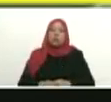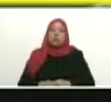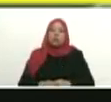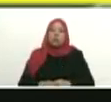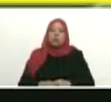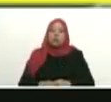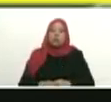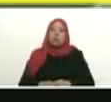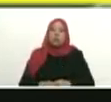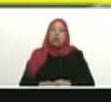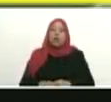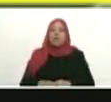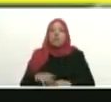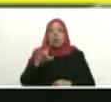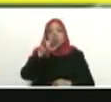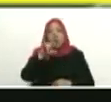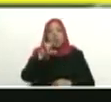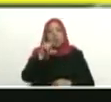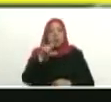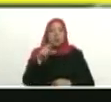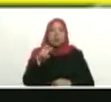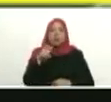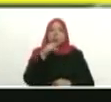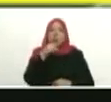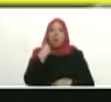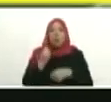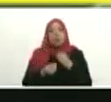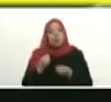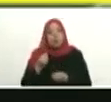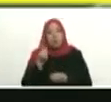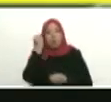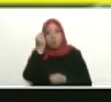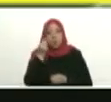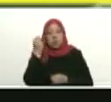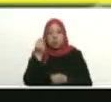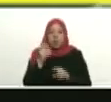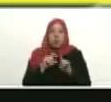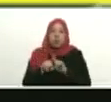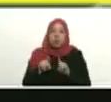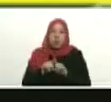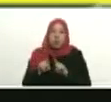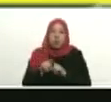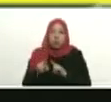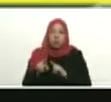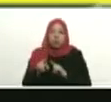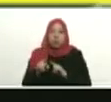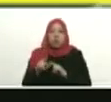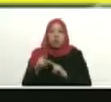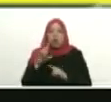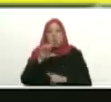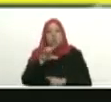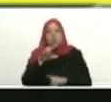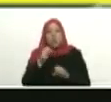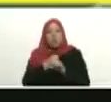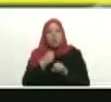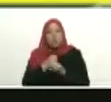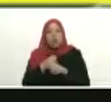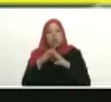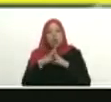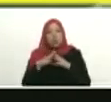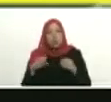Frente a las redes sociales hay que crear un pensamiento crítico, porque en las redes sociales circula de